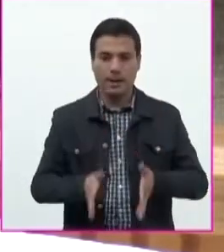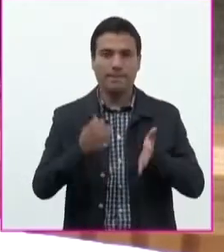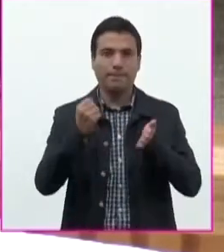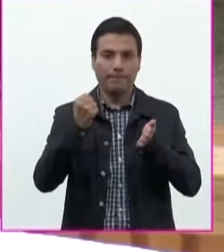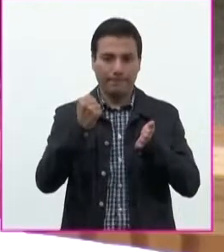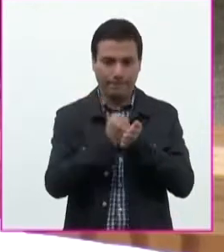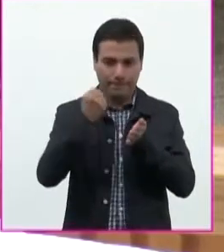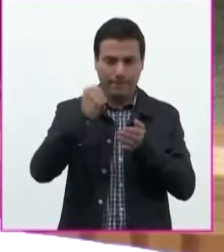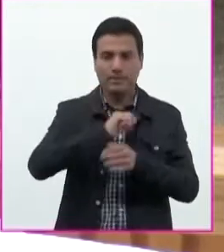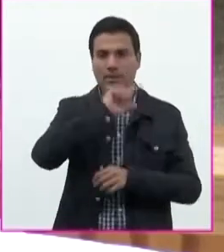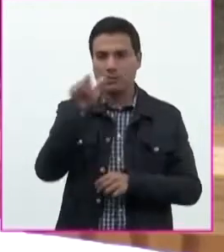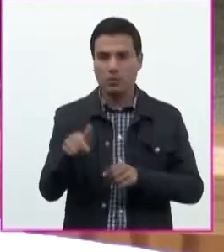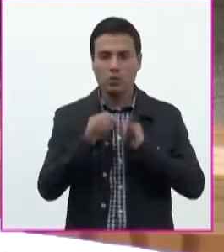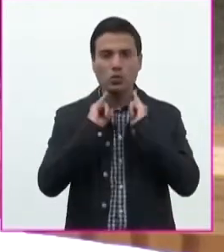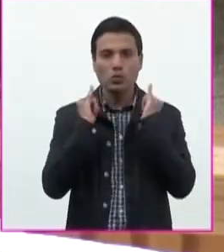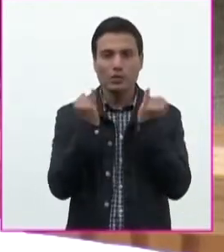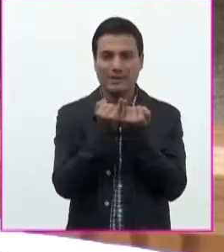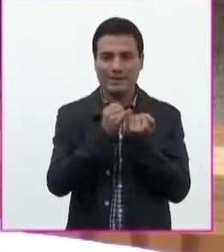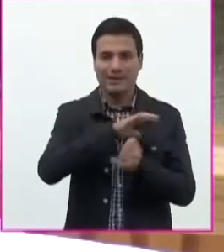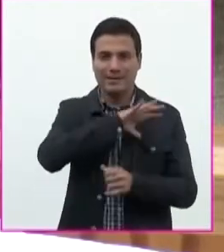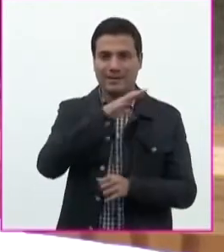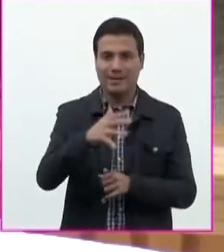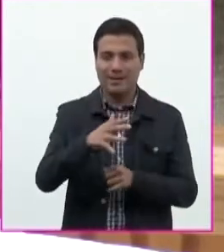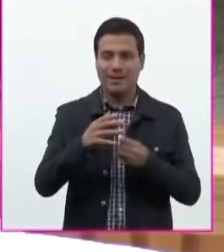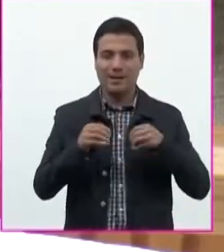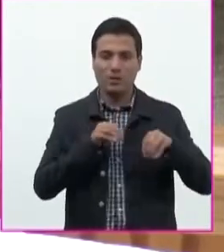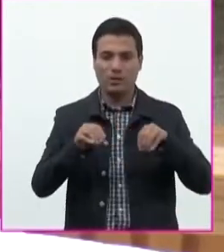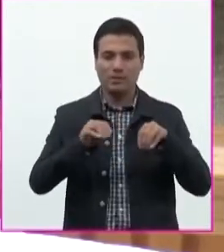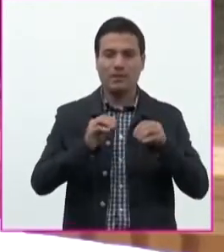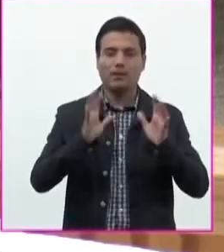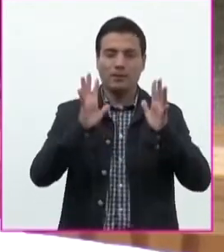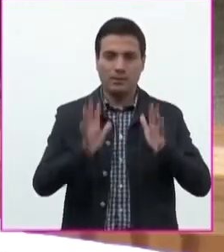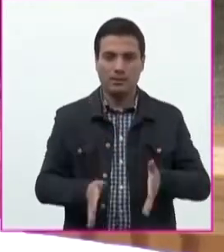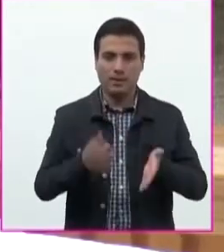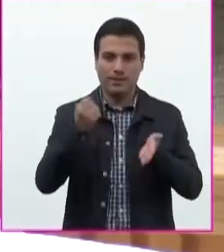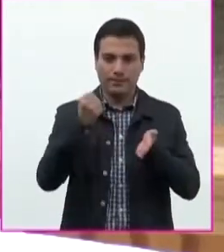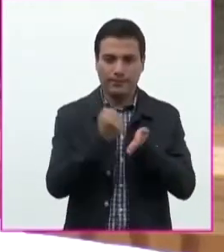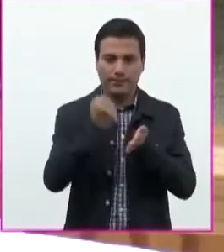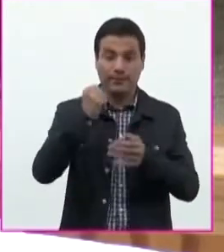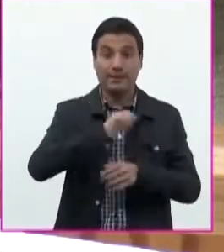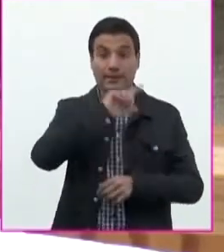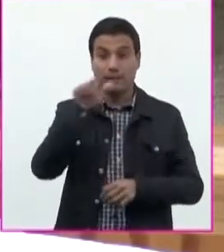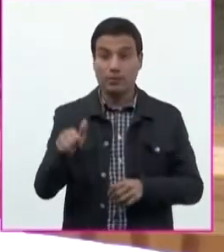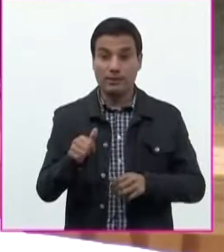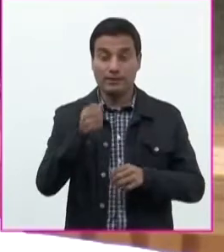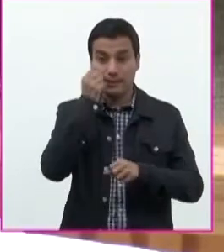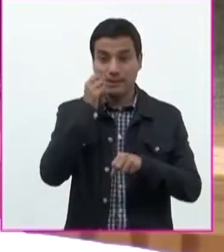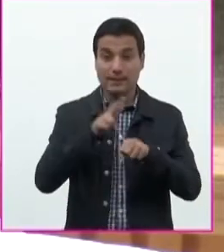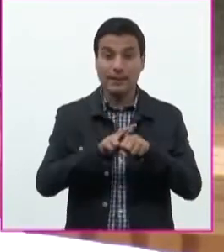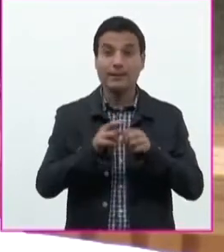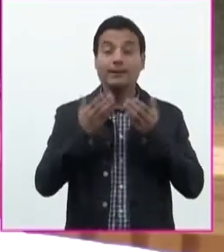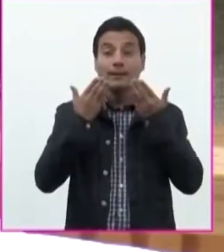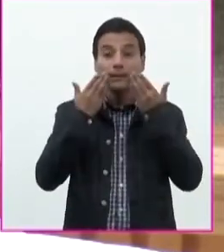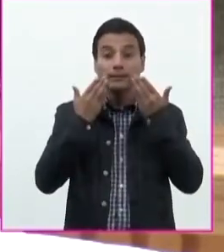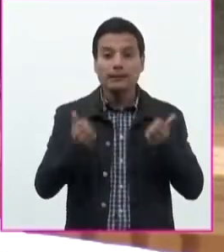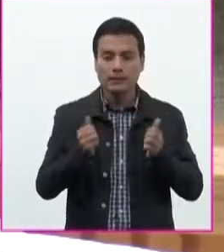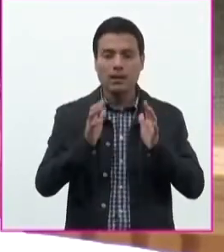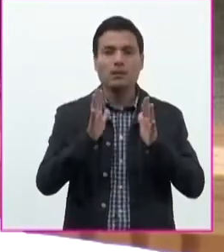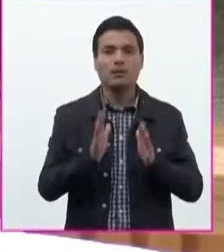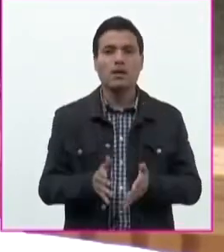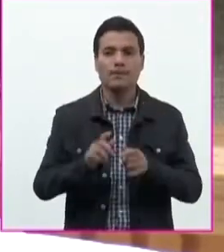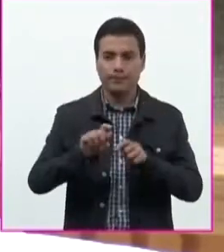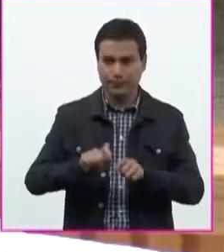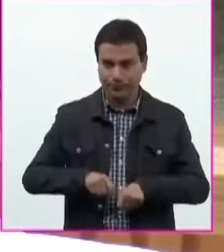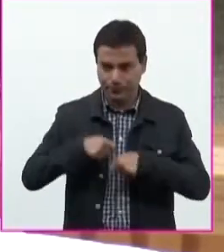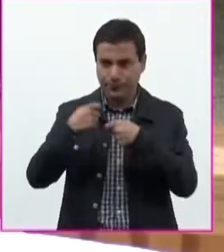junta general ejecutiva y se remitió finalmente a la secretaria de hacienda para que de forma íntegra se presente a la cámara